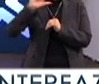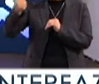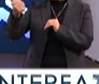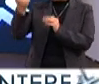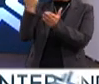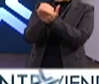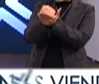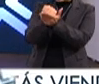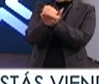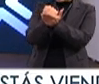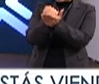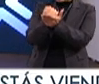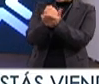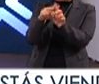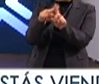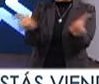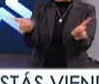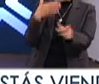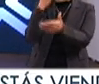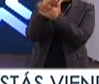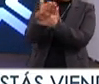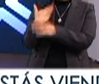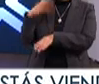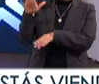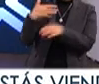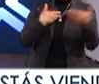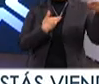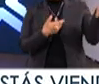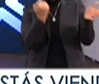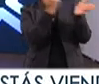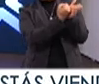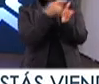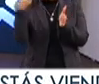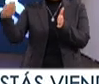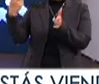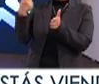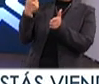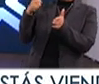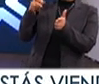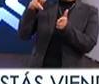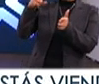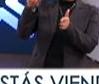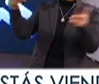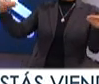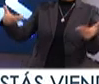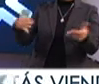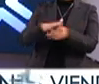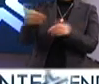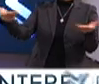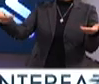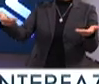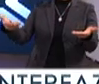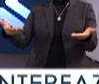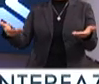cosa es la marca porque tú a veces vas a unas farmacias y te dicen mira tengo esta marca y el genérico cuando supuestamente debe ser lo mismo